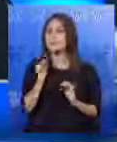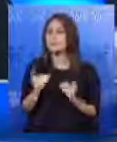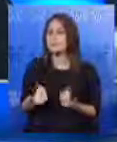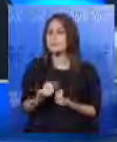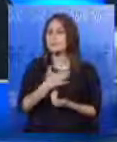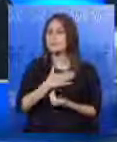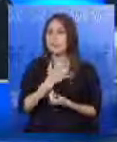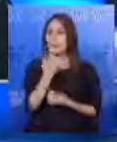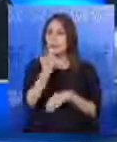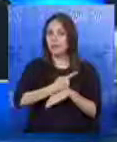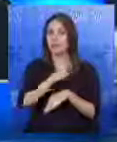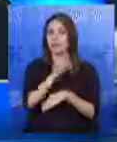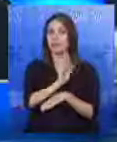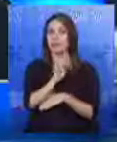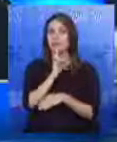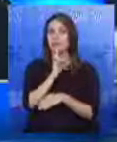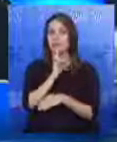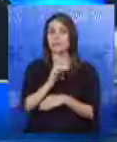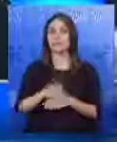jornada? Adelante.